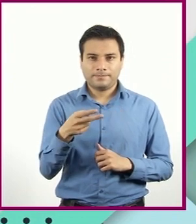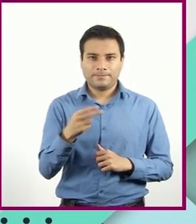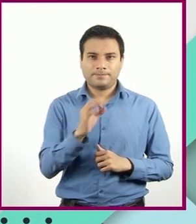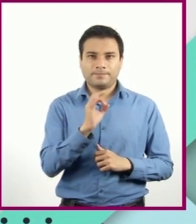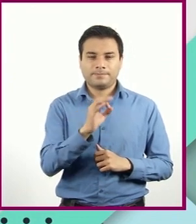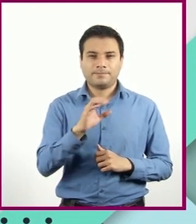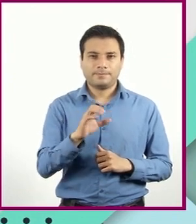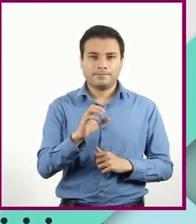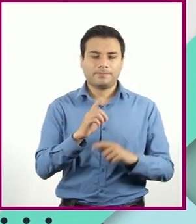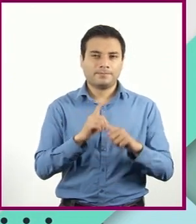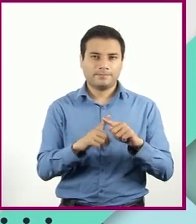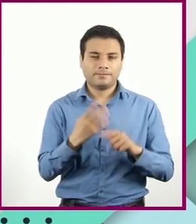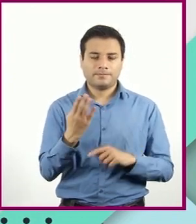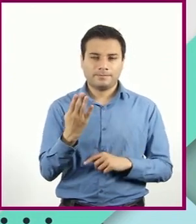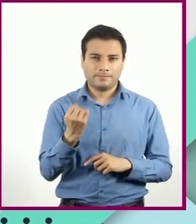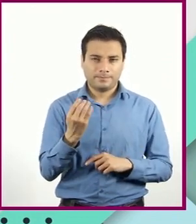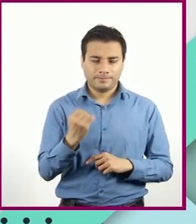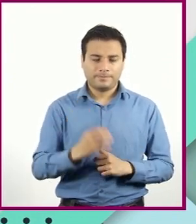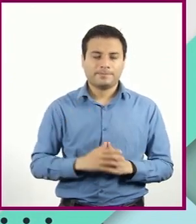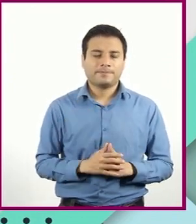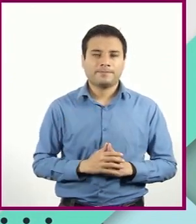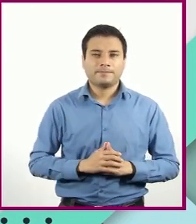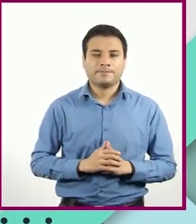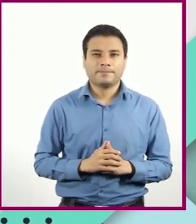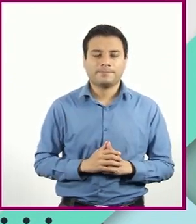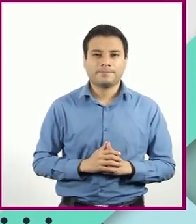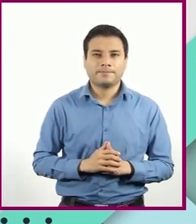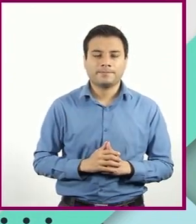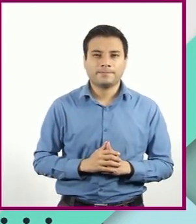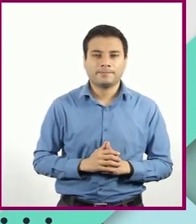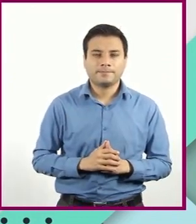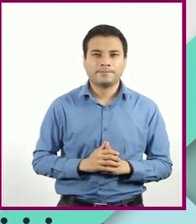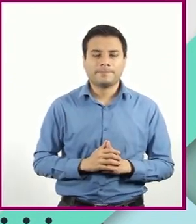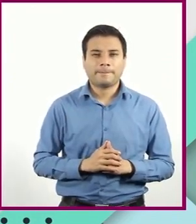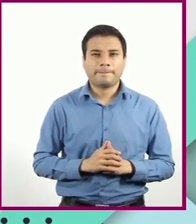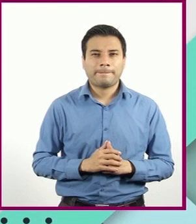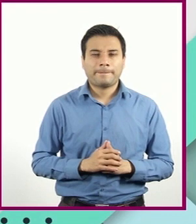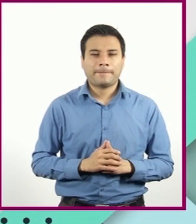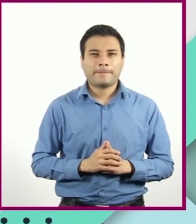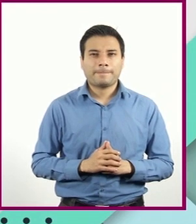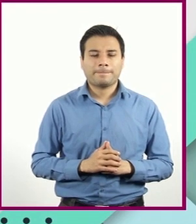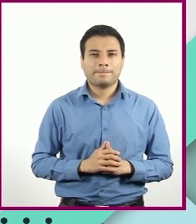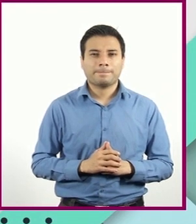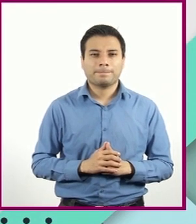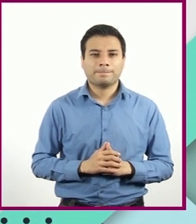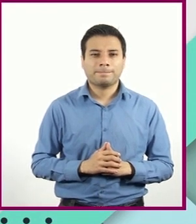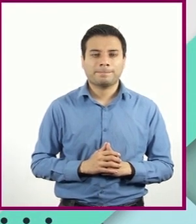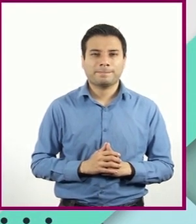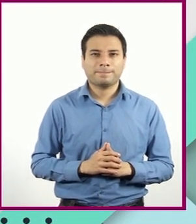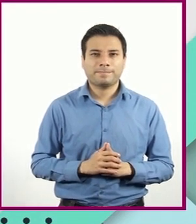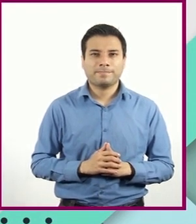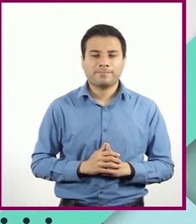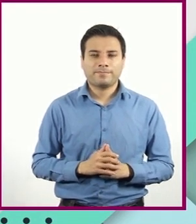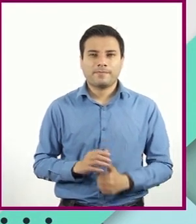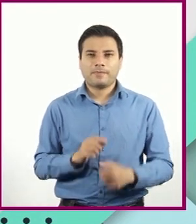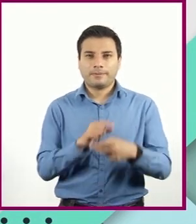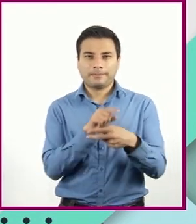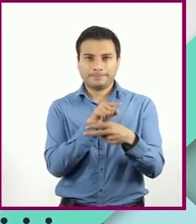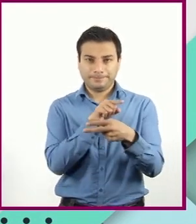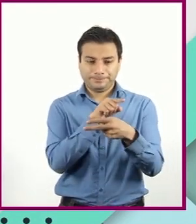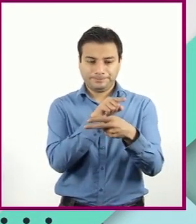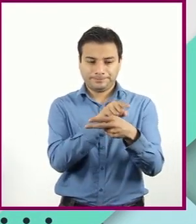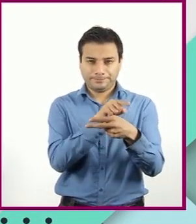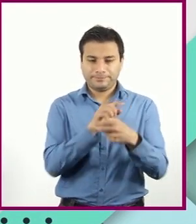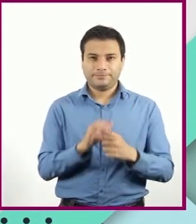grados centígrados afectados por el factor 9. Para suprimir del primer miembro de la igualdad